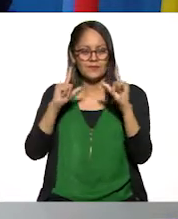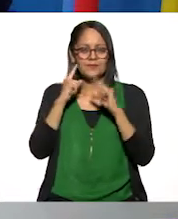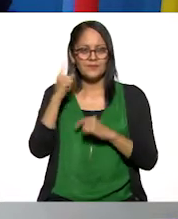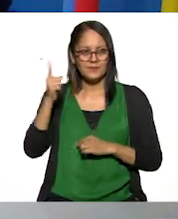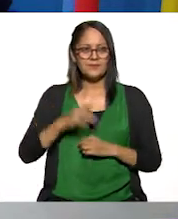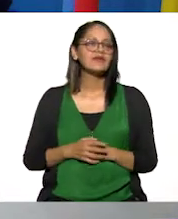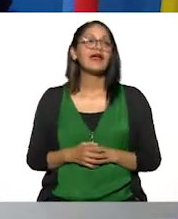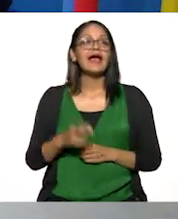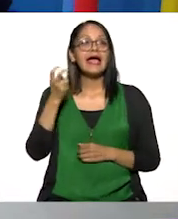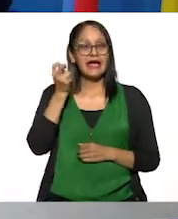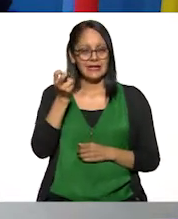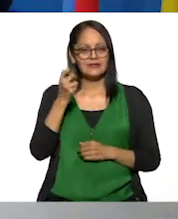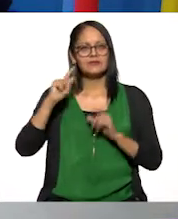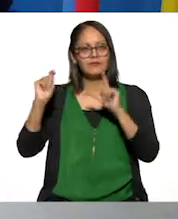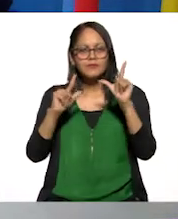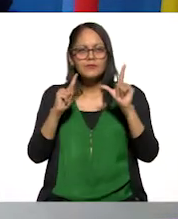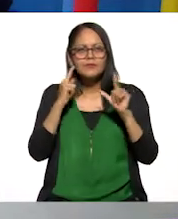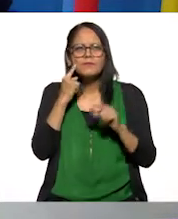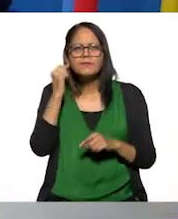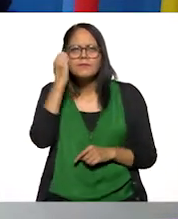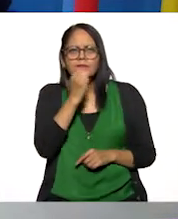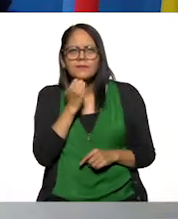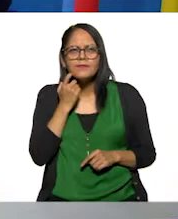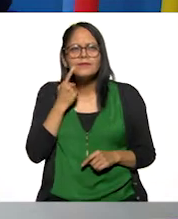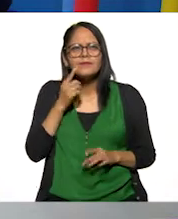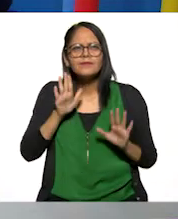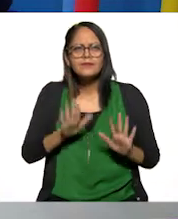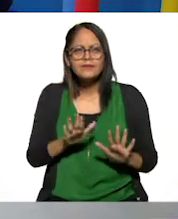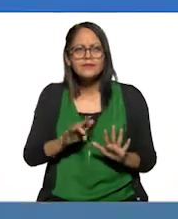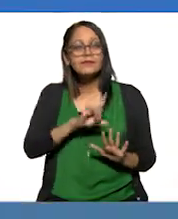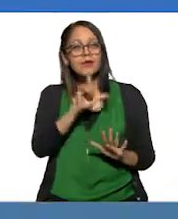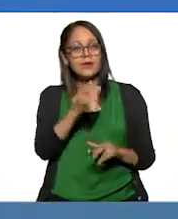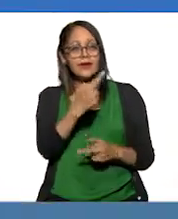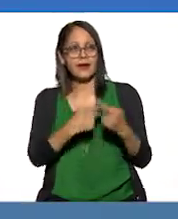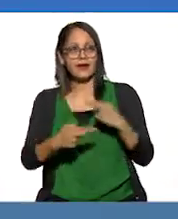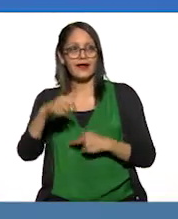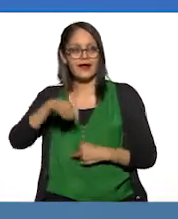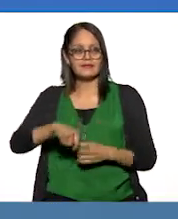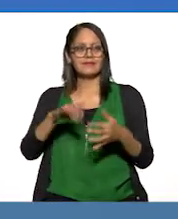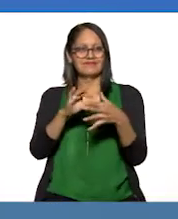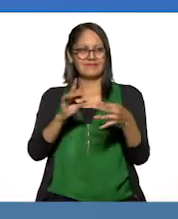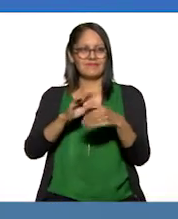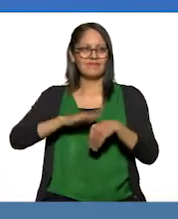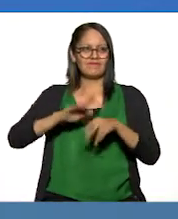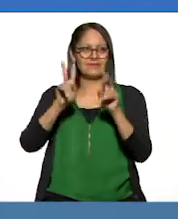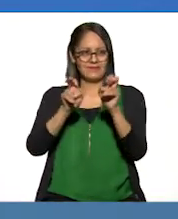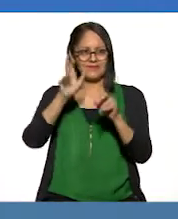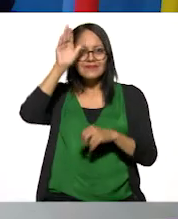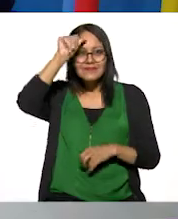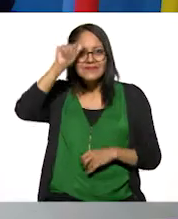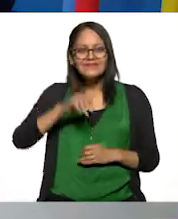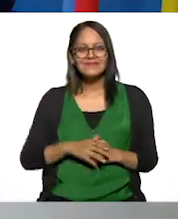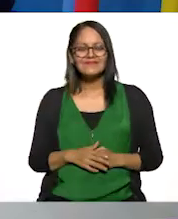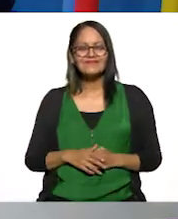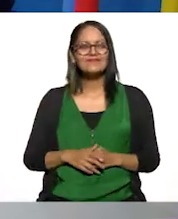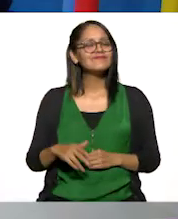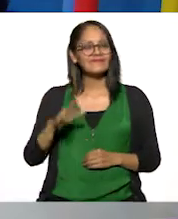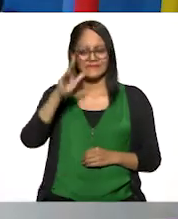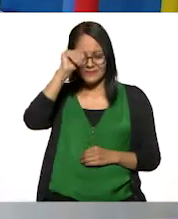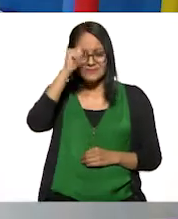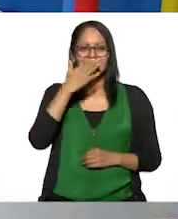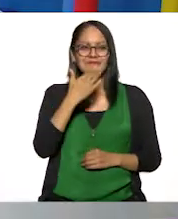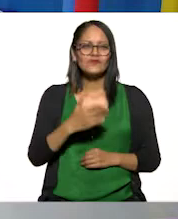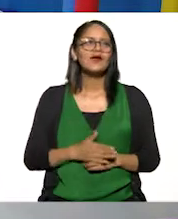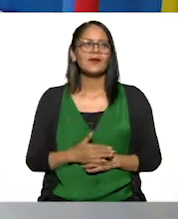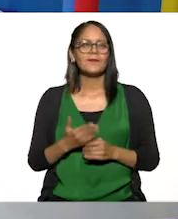Y entonces lo vemos con calma, regresamos y seguimos con nuestro tema. ¿Qué te parece? Me parece genial.